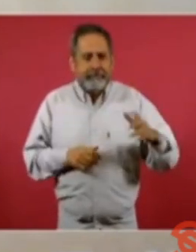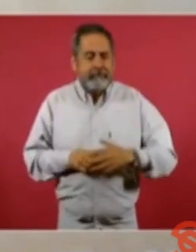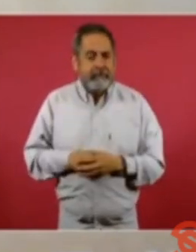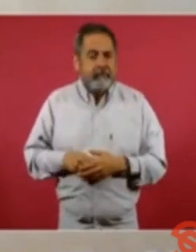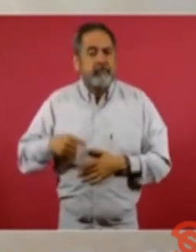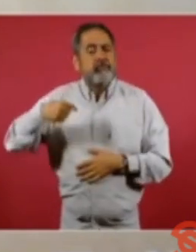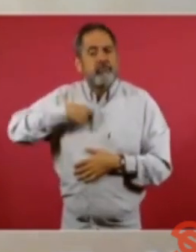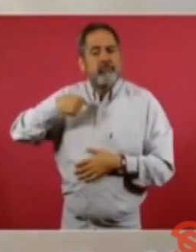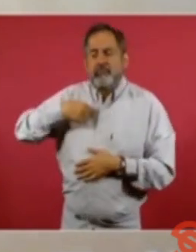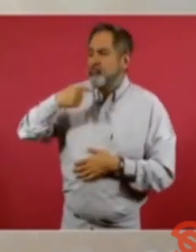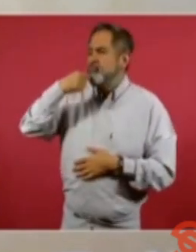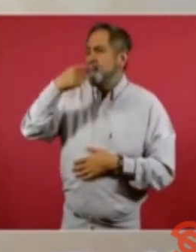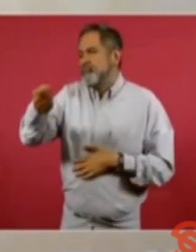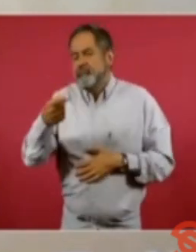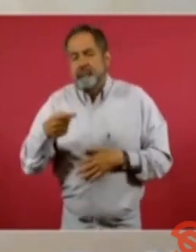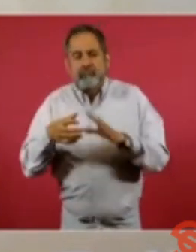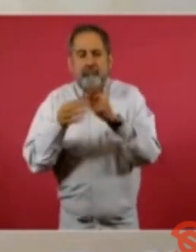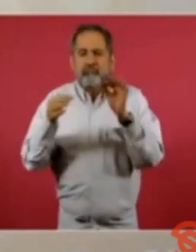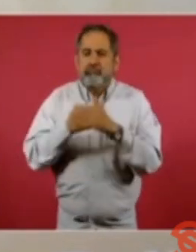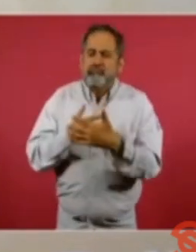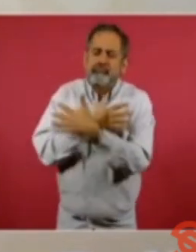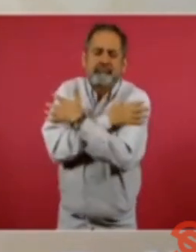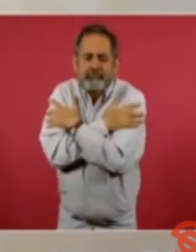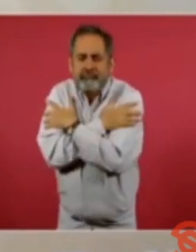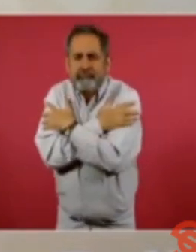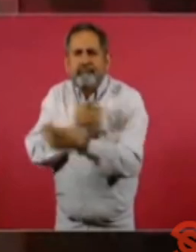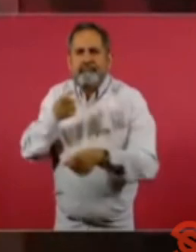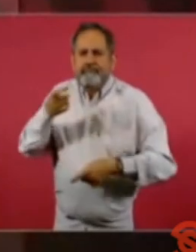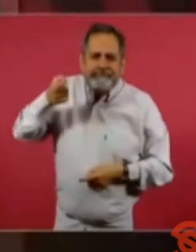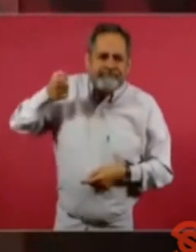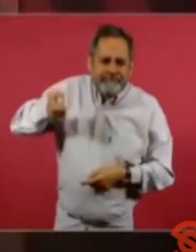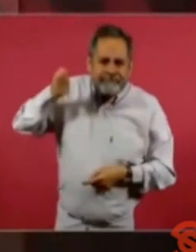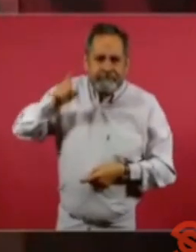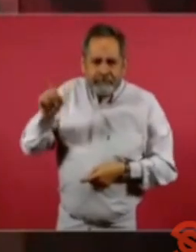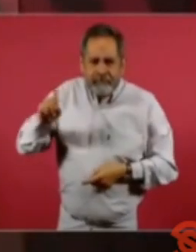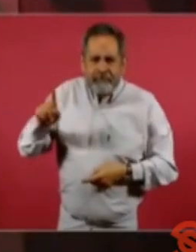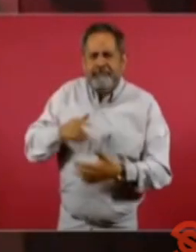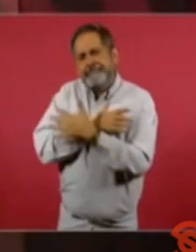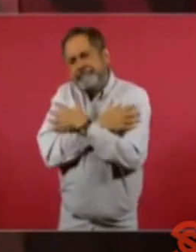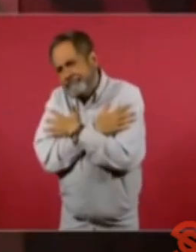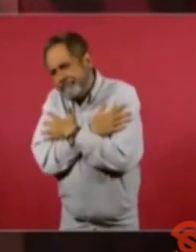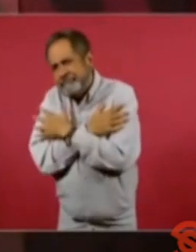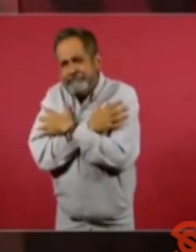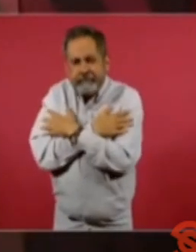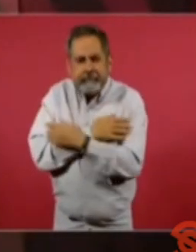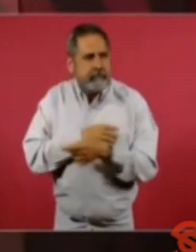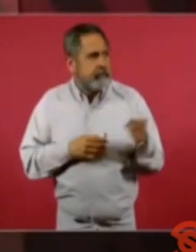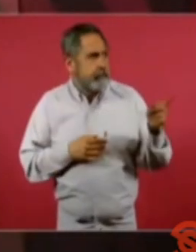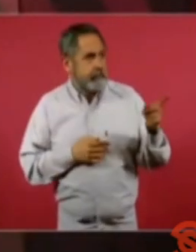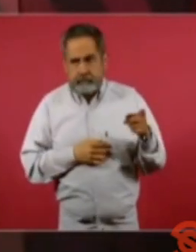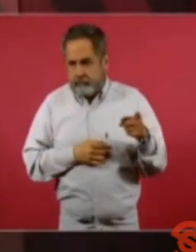cuando hablo abrazos, no balazos, pues ellos